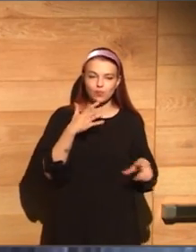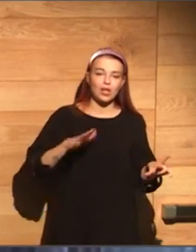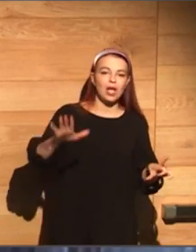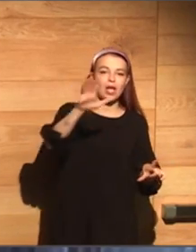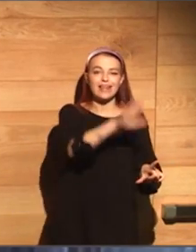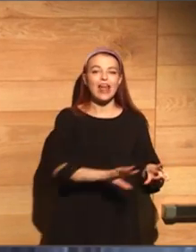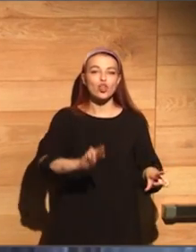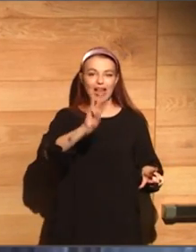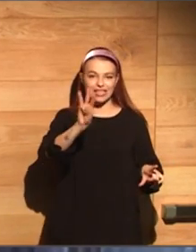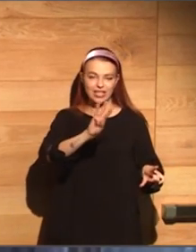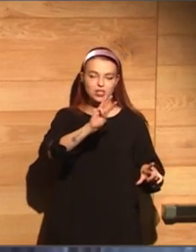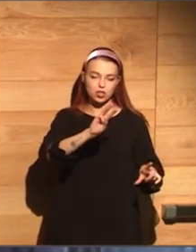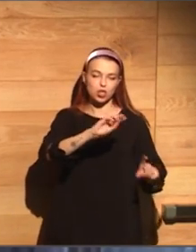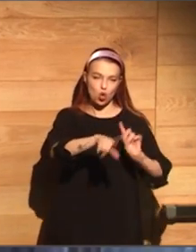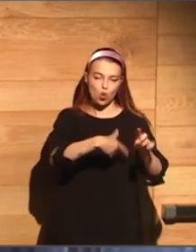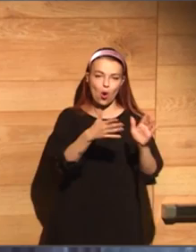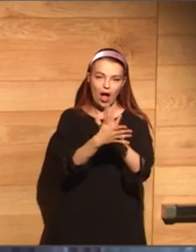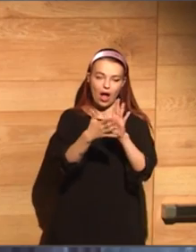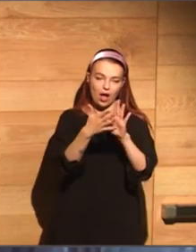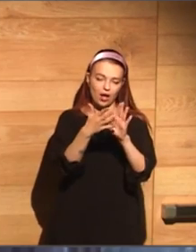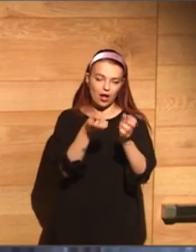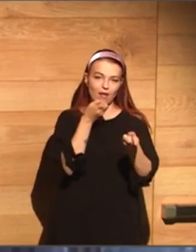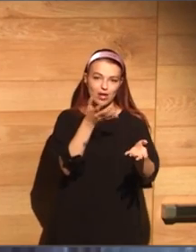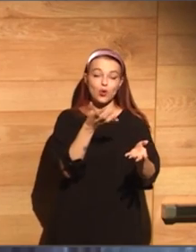me adelante un poco, cuando están en el tren